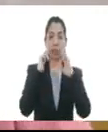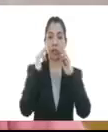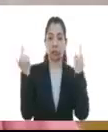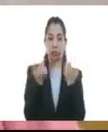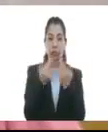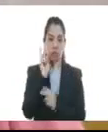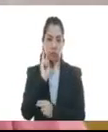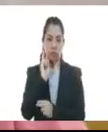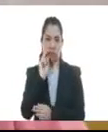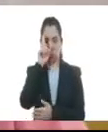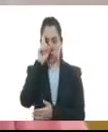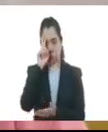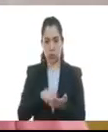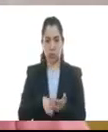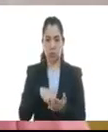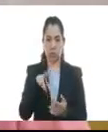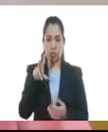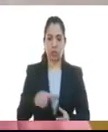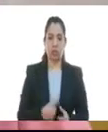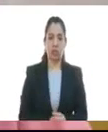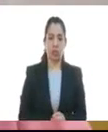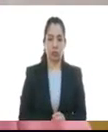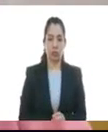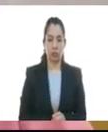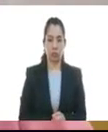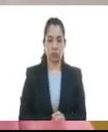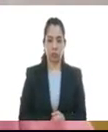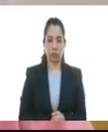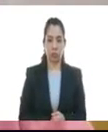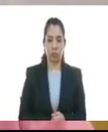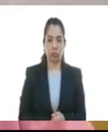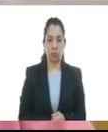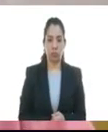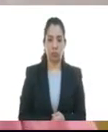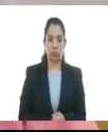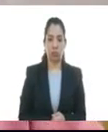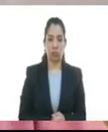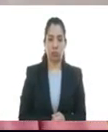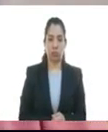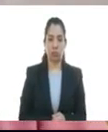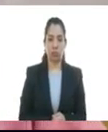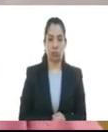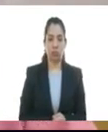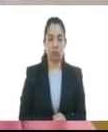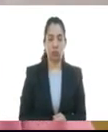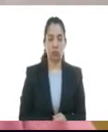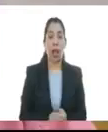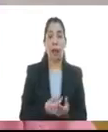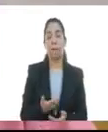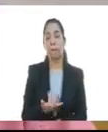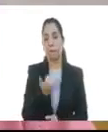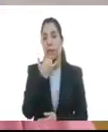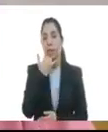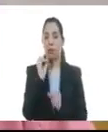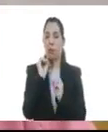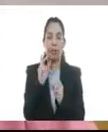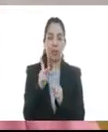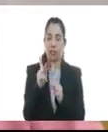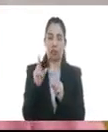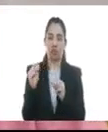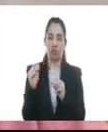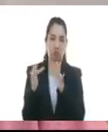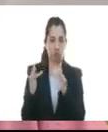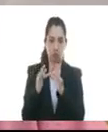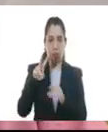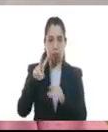Parece que no. Pero bueno, vamos a ver si hay alguien más. Ok, no llegó. De acuerdo, está bien.